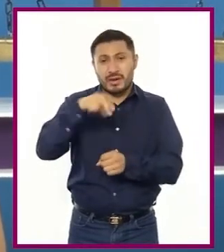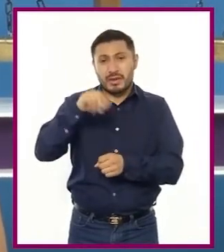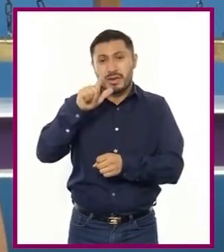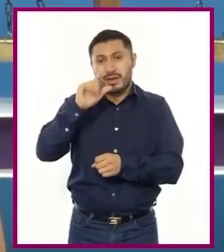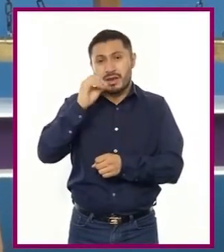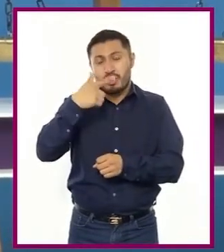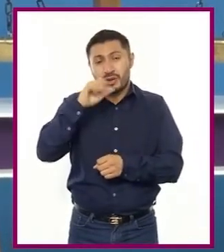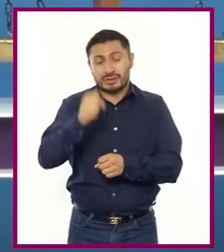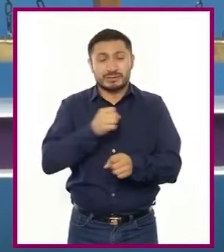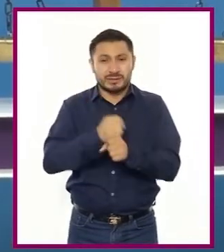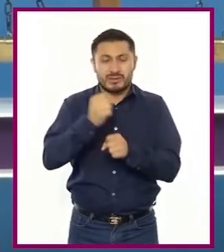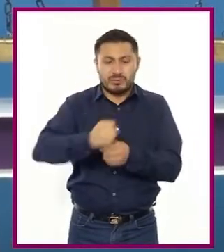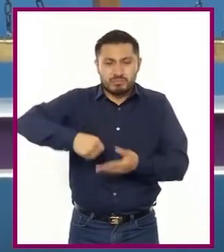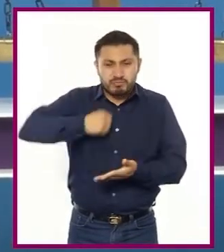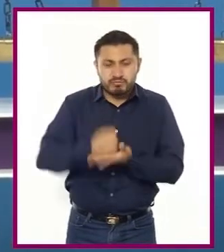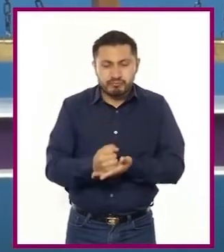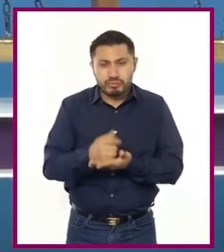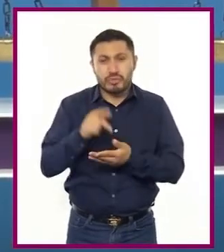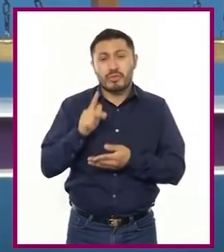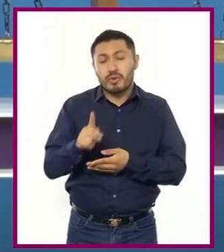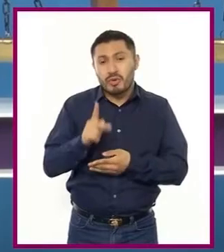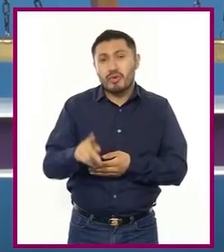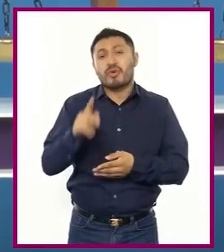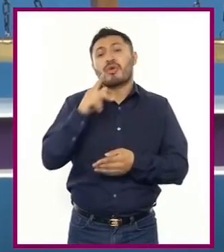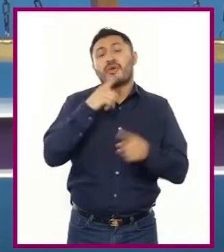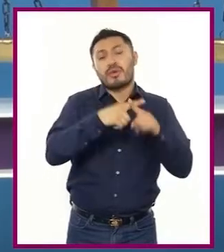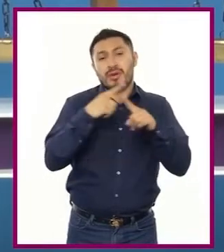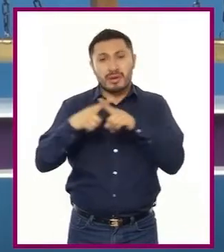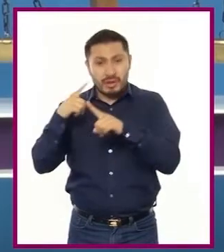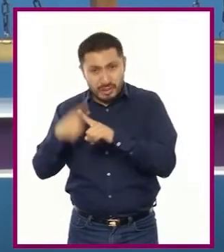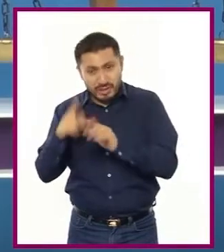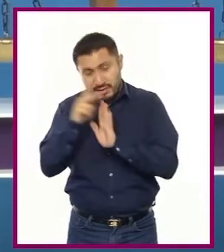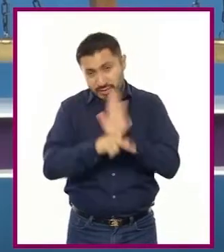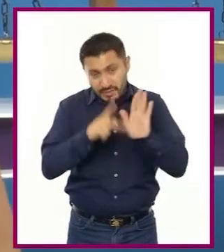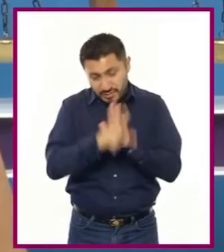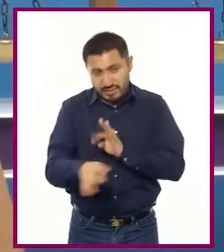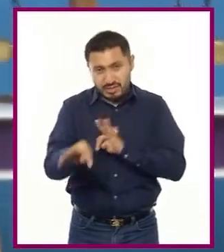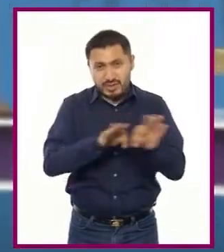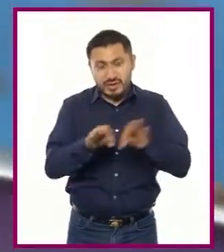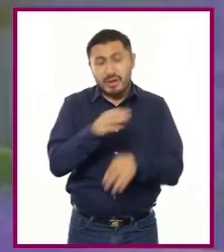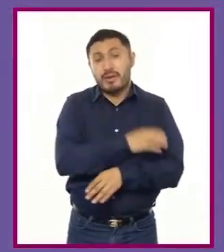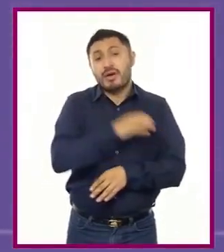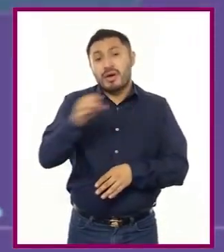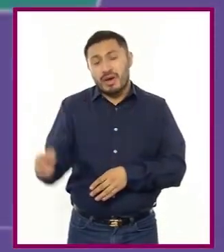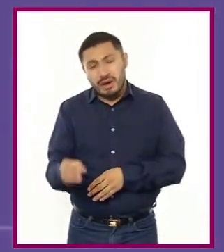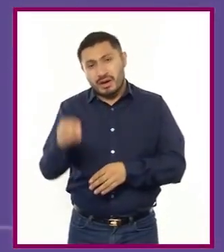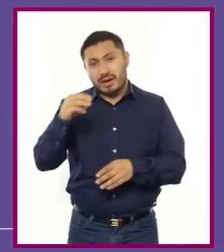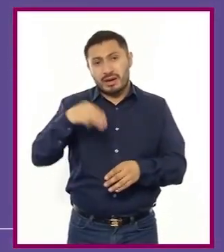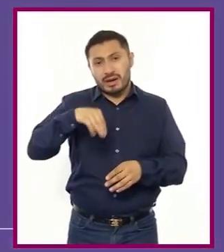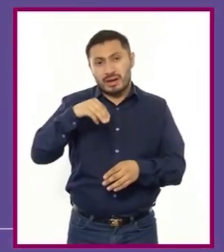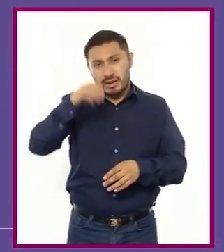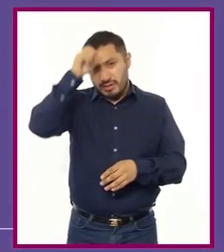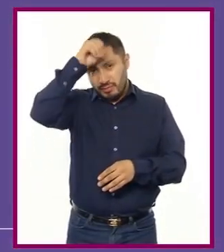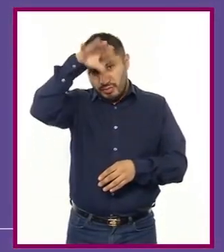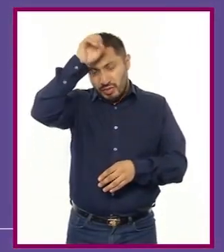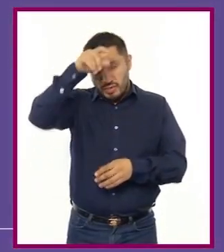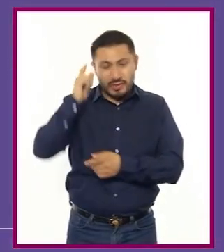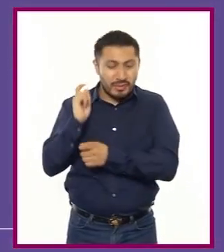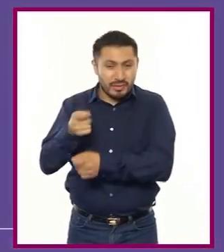forzoso, prostitución, pornografía, trabajo agrícola, minero y en el hogar.